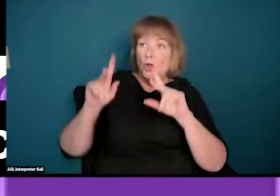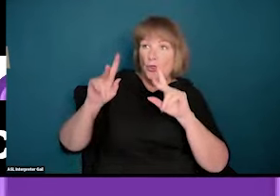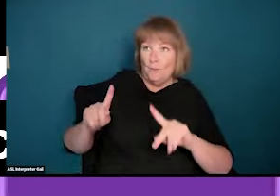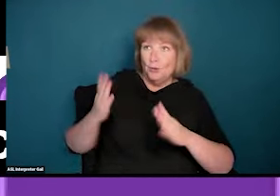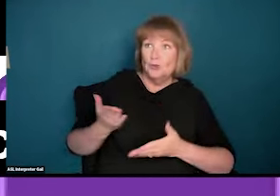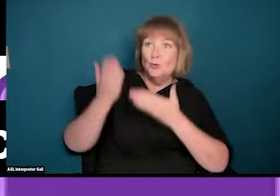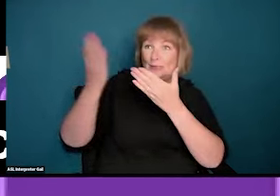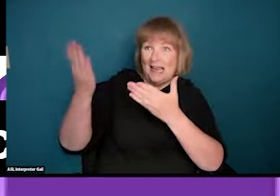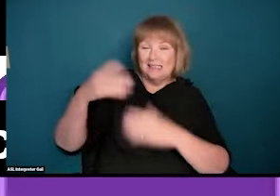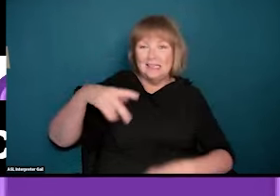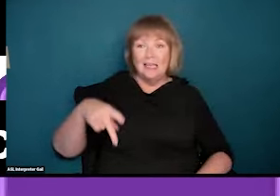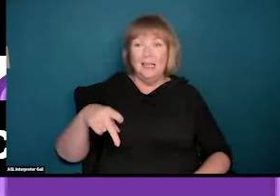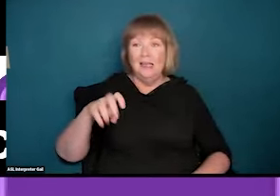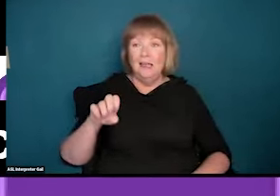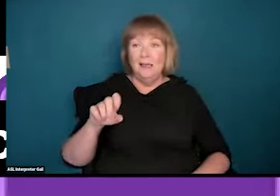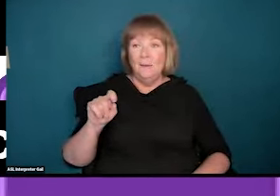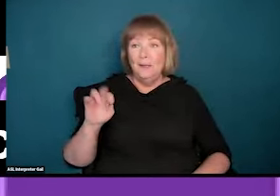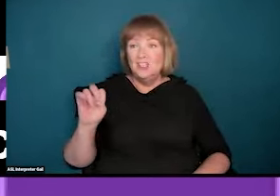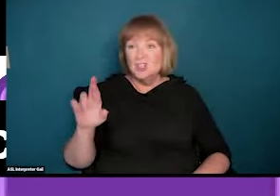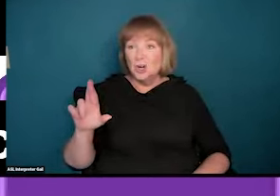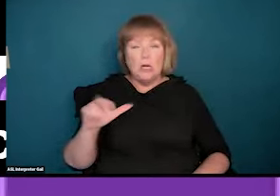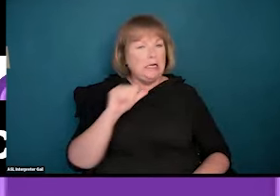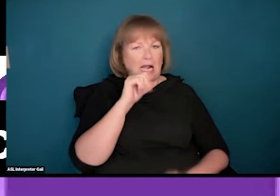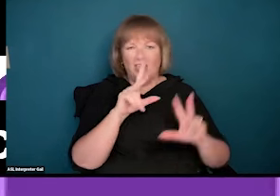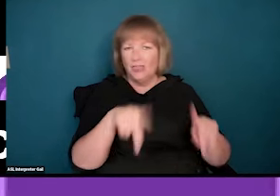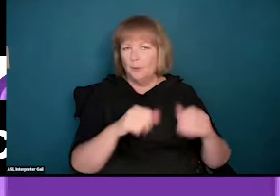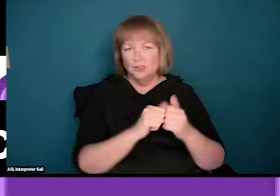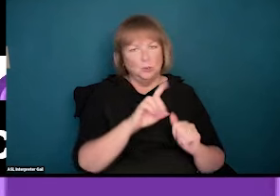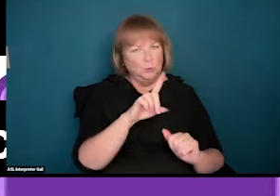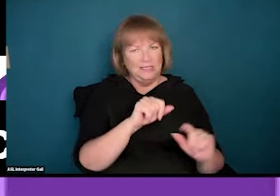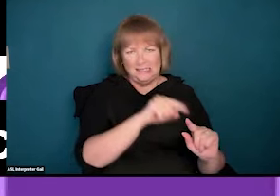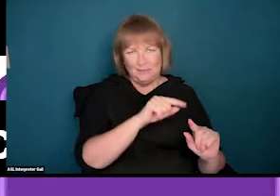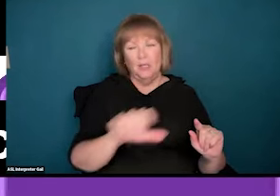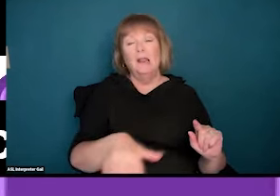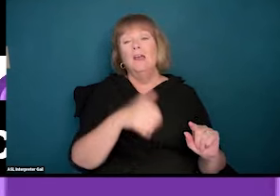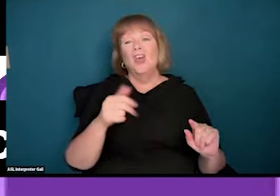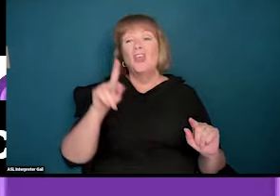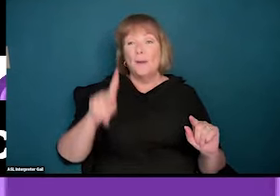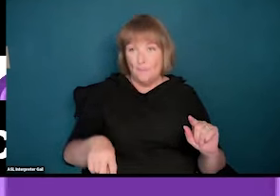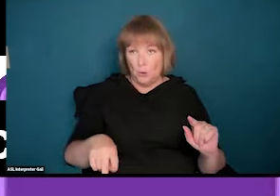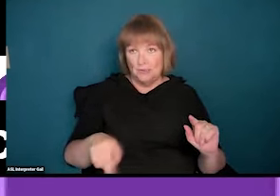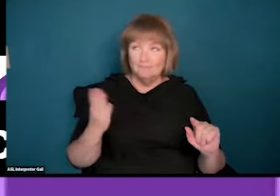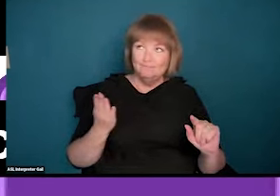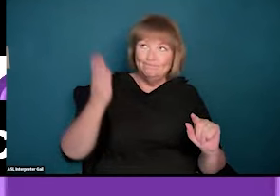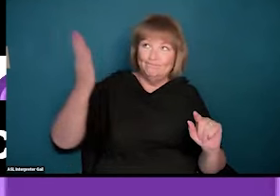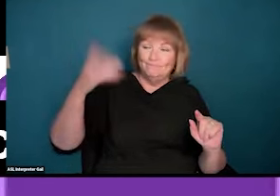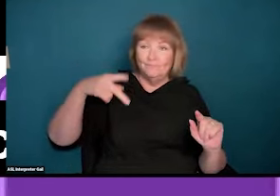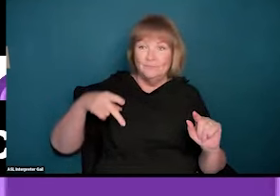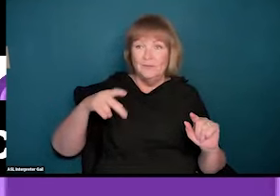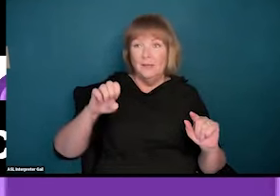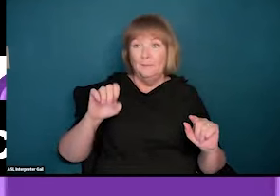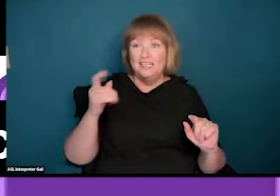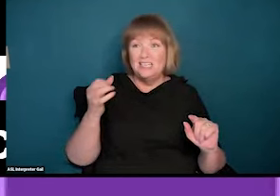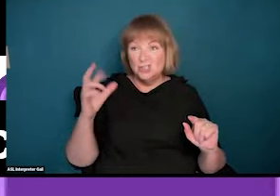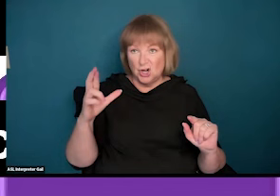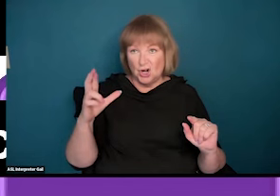todas sus decisiones. Y la petición, la persona que pide, es el proceso, no